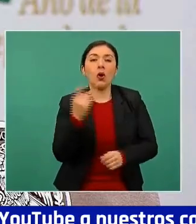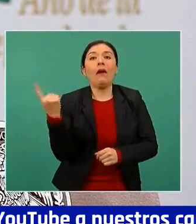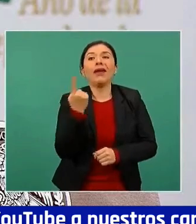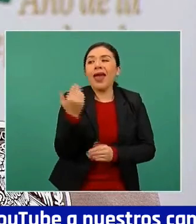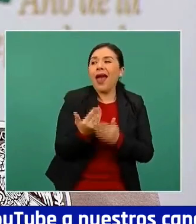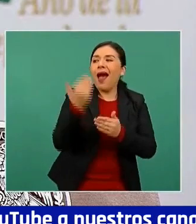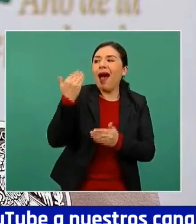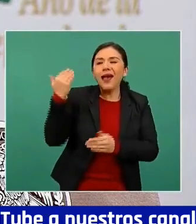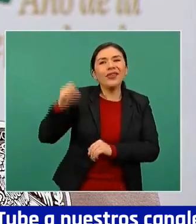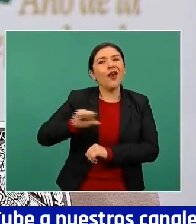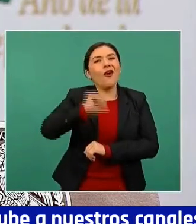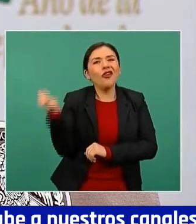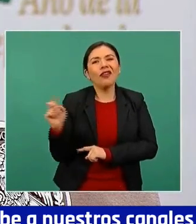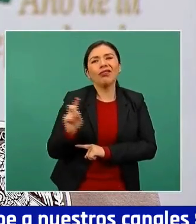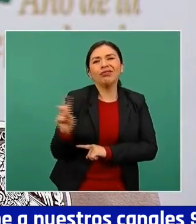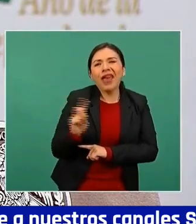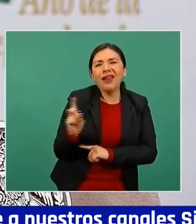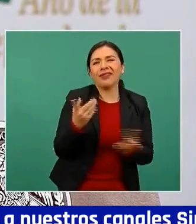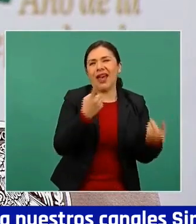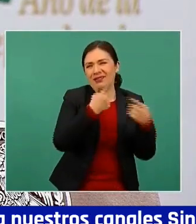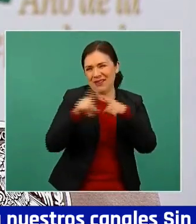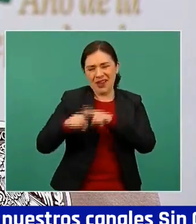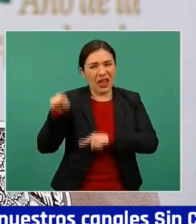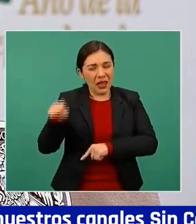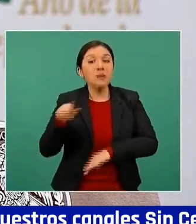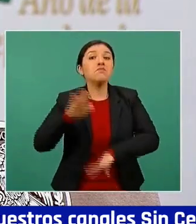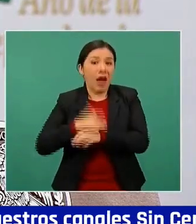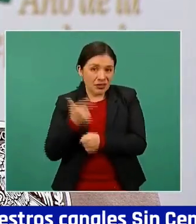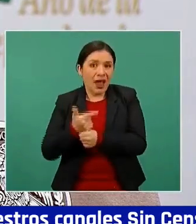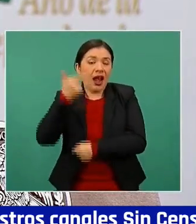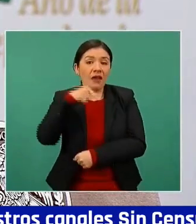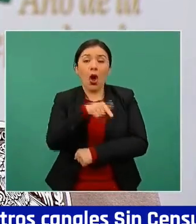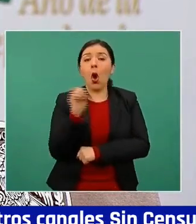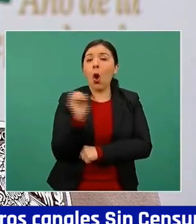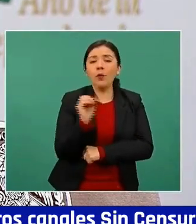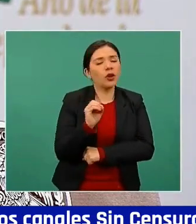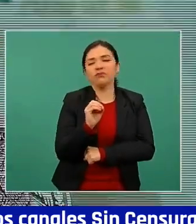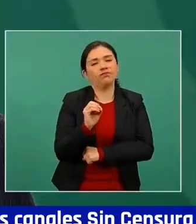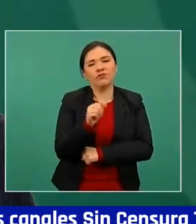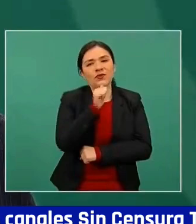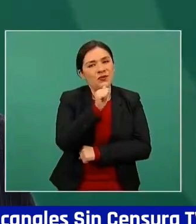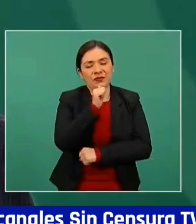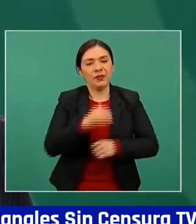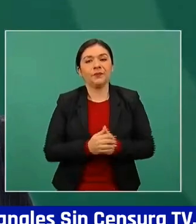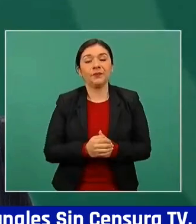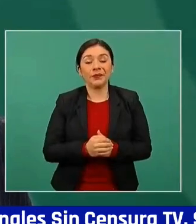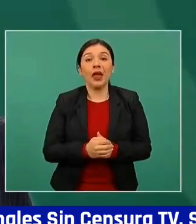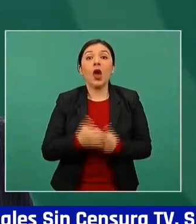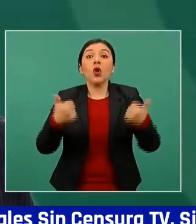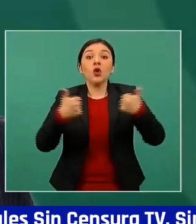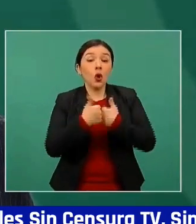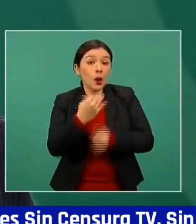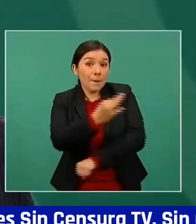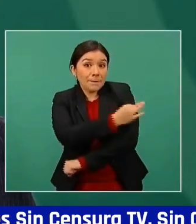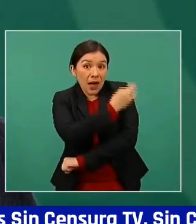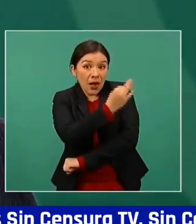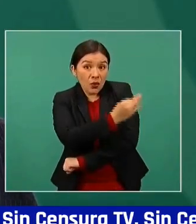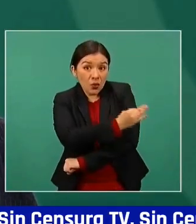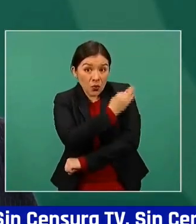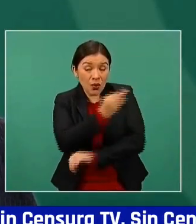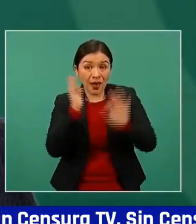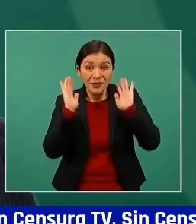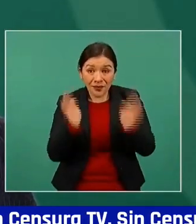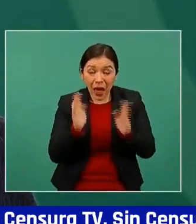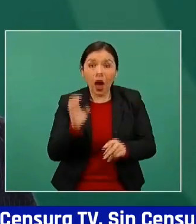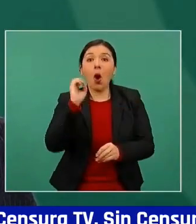variantes previas, incluyendo la variante Delta. Y la inmunidad inducida por vacunación o por